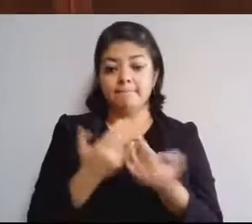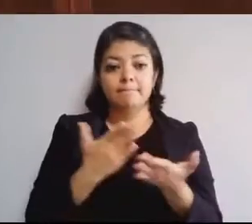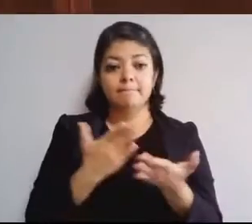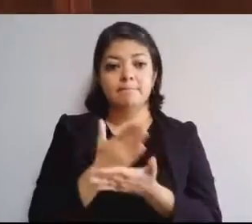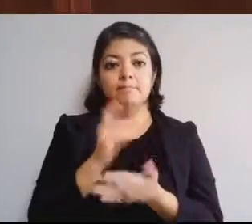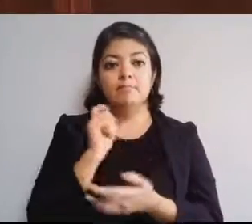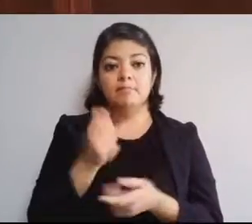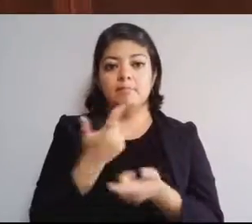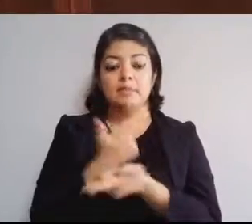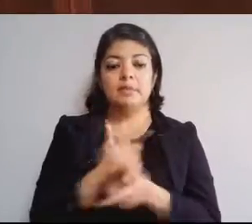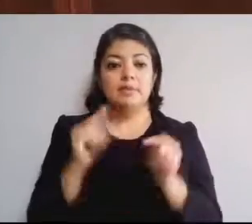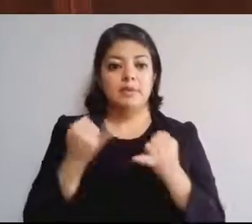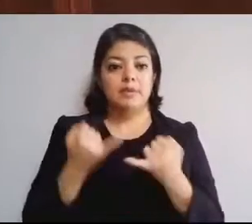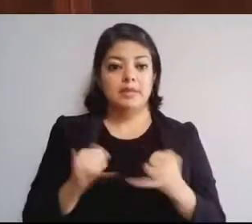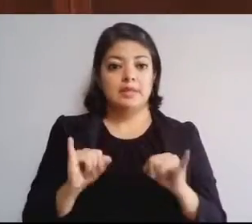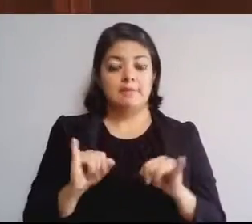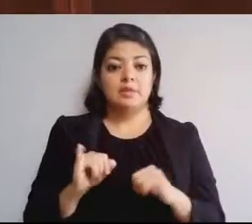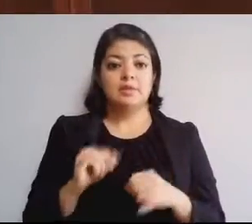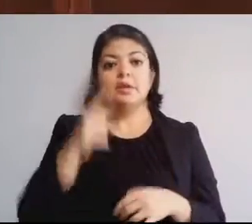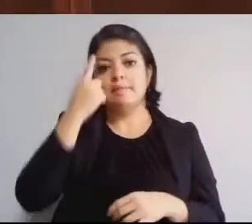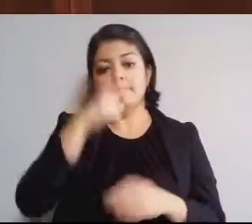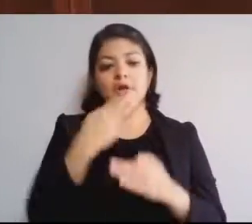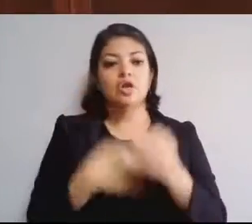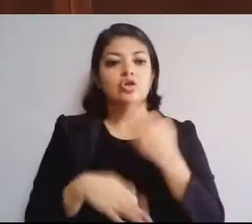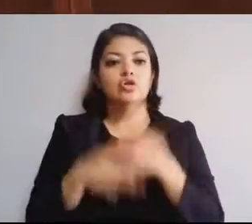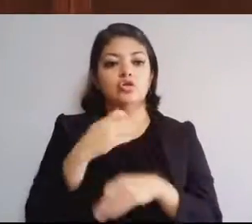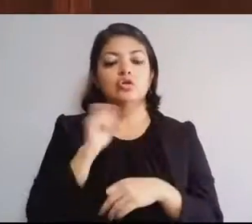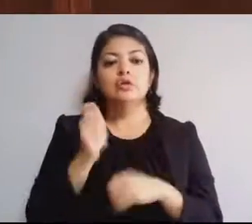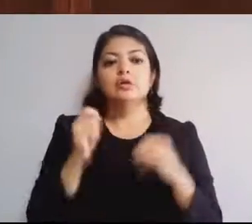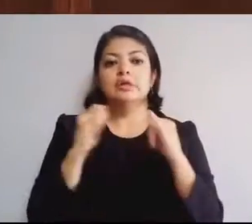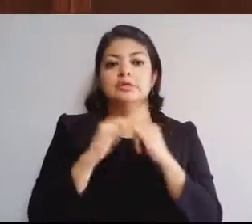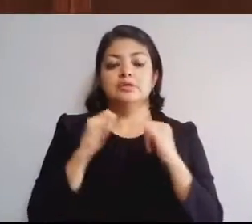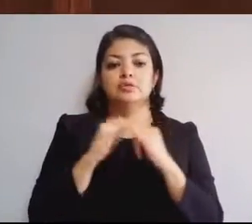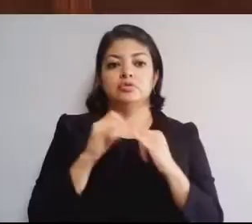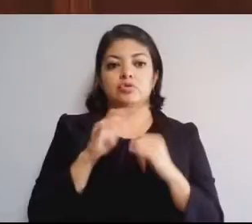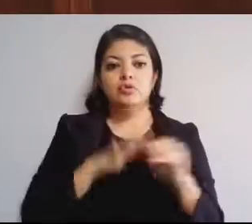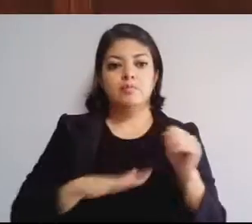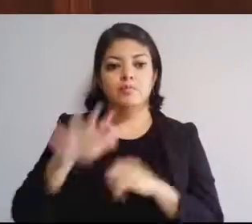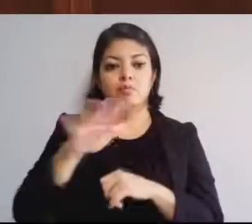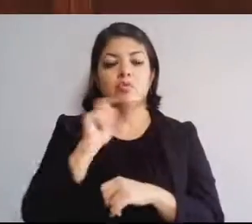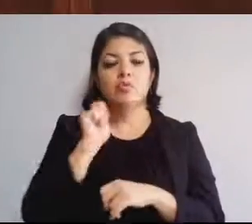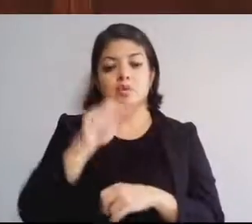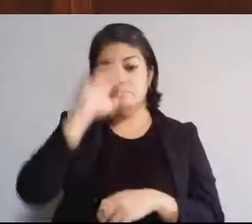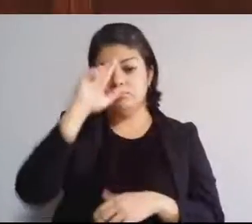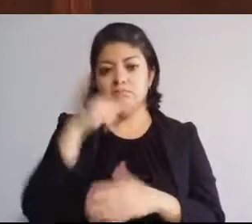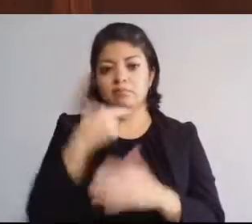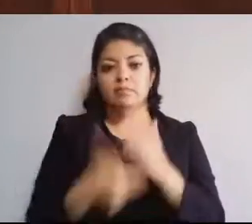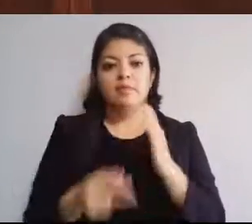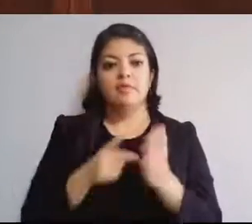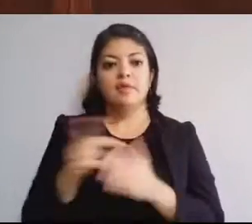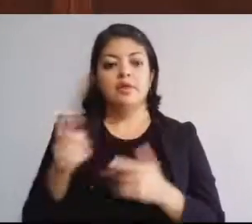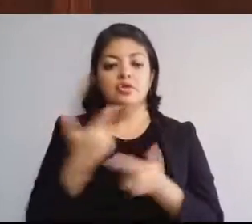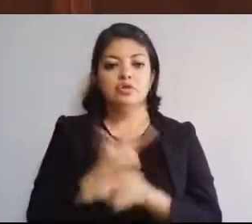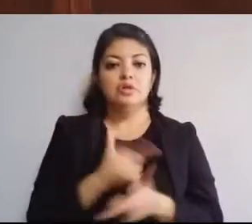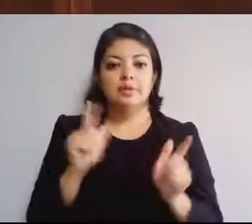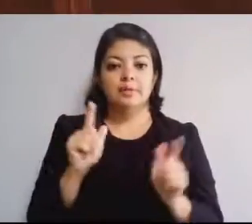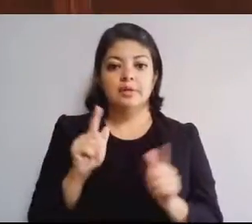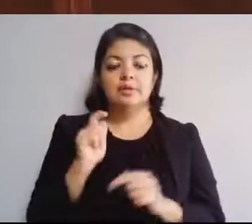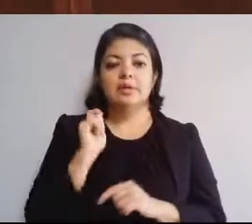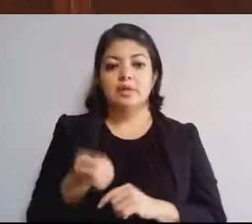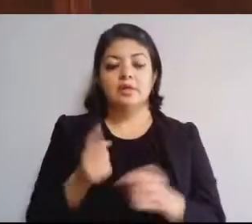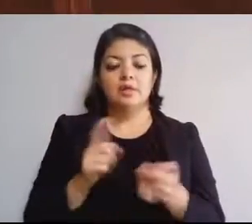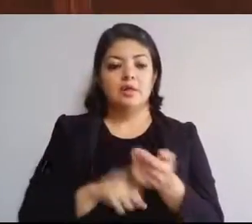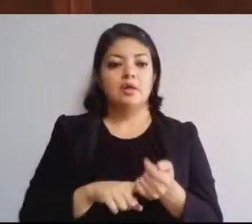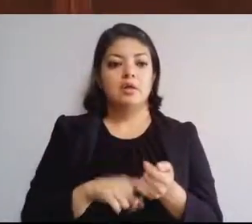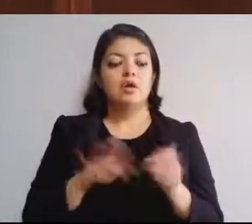e independiente para todos en las instituciones públicas, se viola el derecho a la libertad tanto de tránsito como